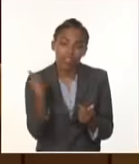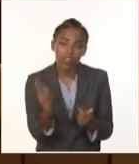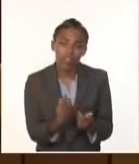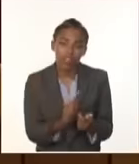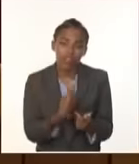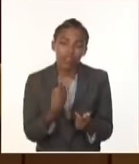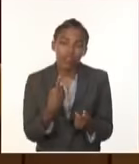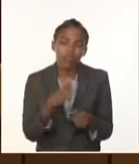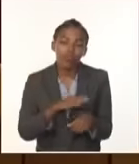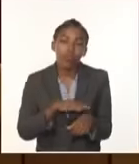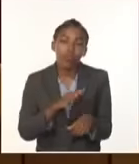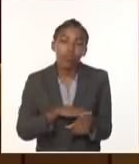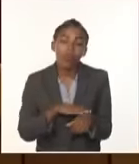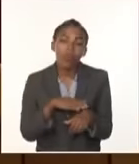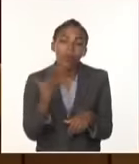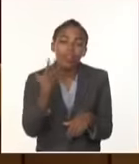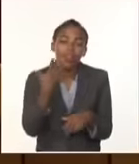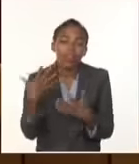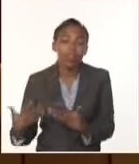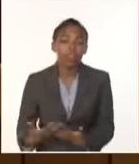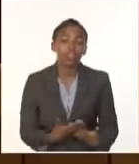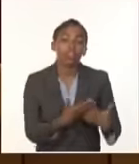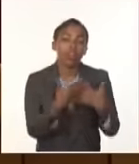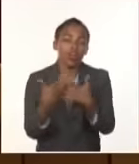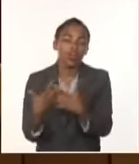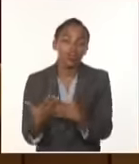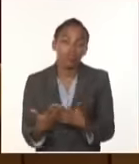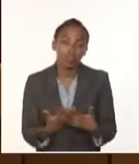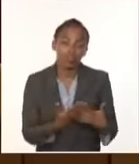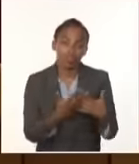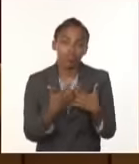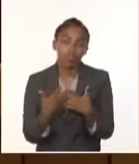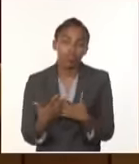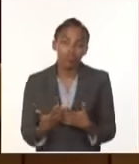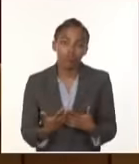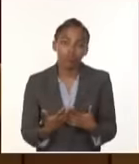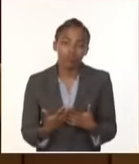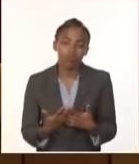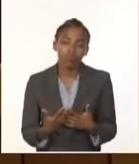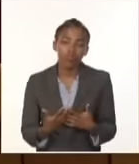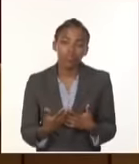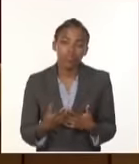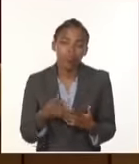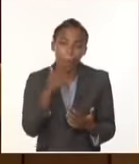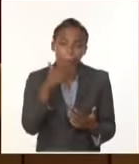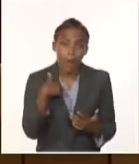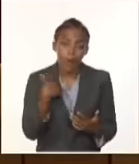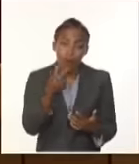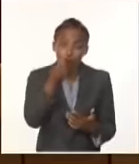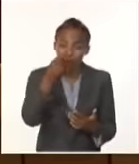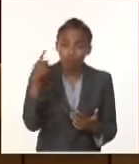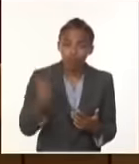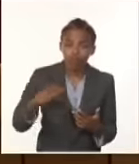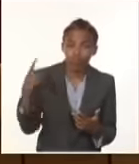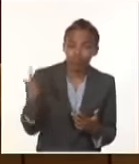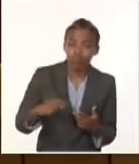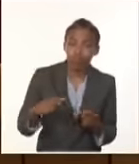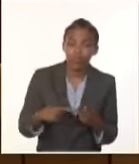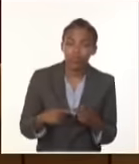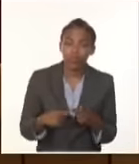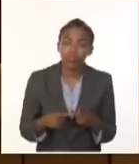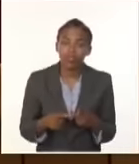potencias que nos condenaron al subdesarrollo mediante el colonialismo, la esclavitud y el